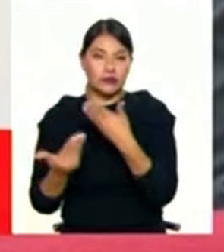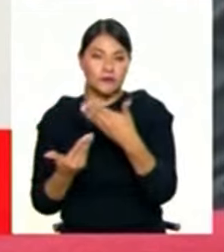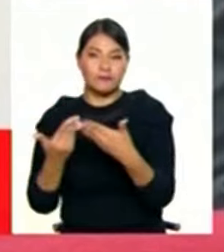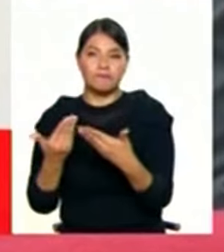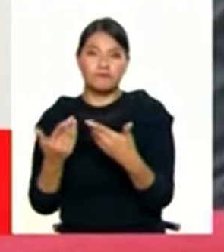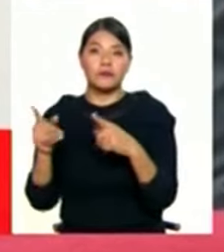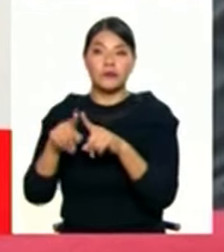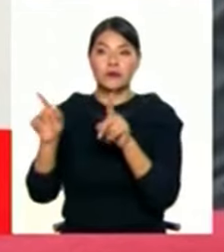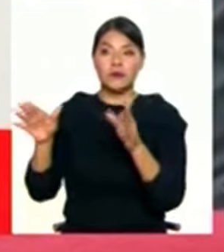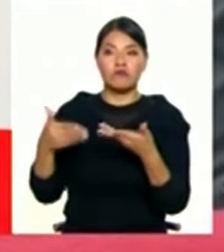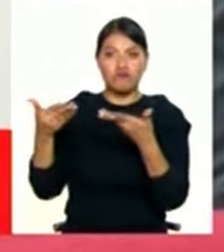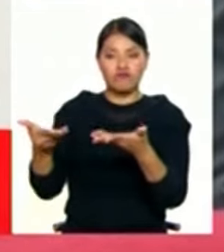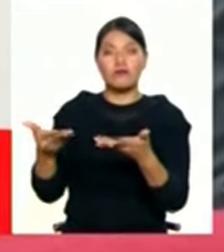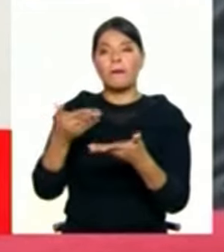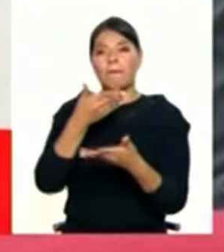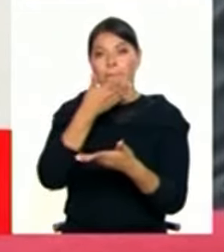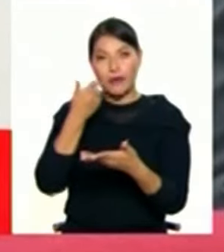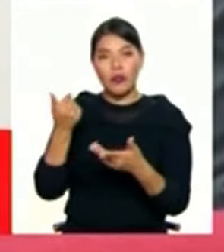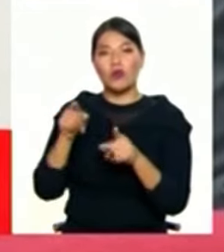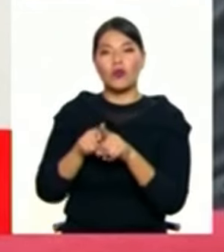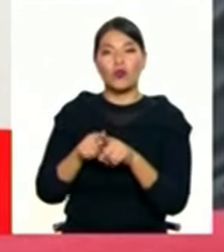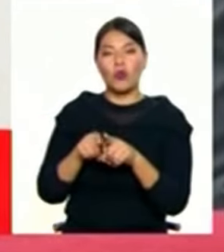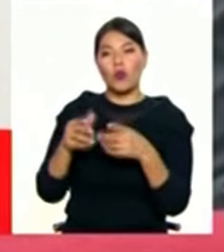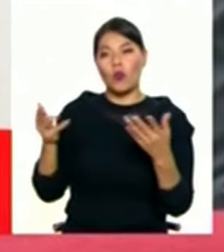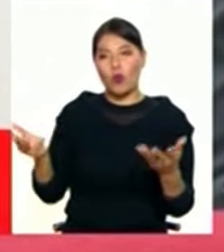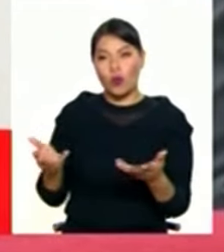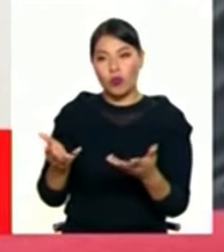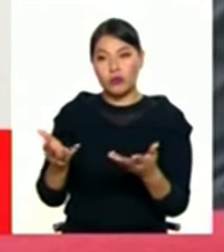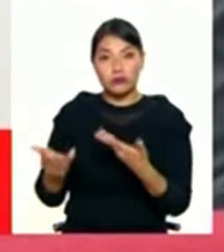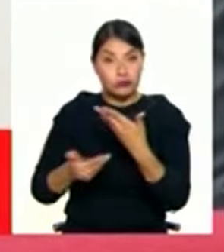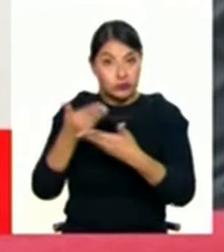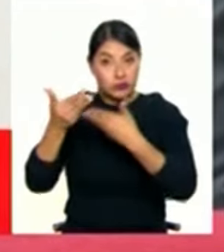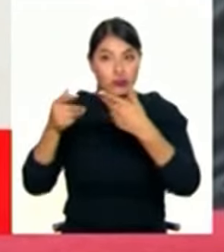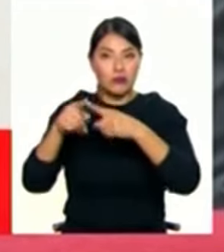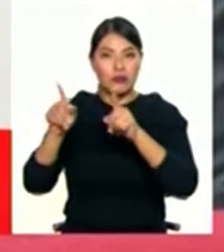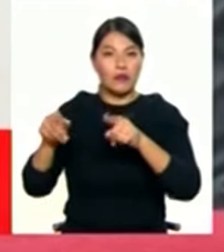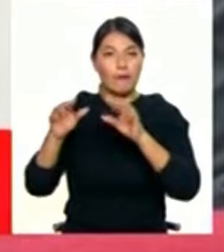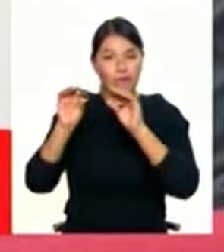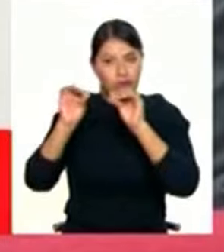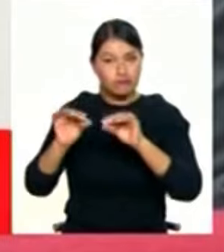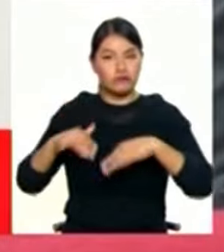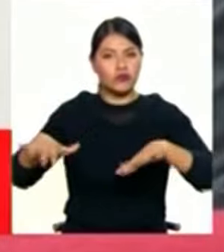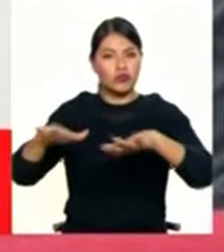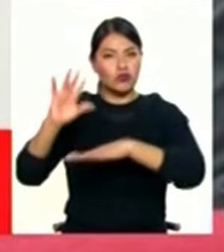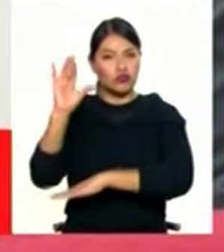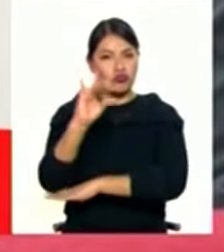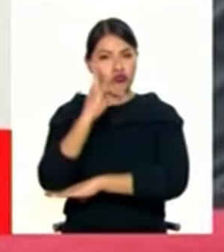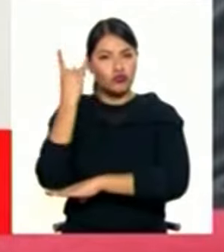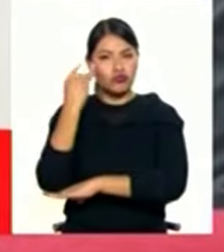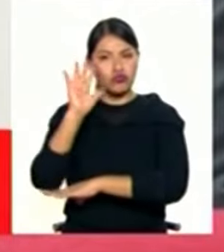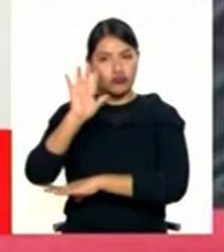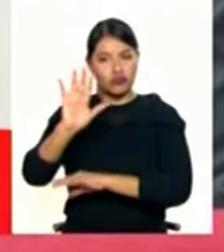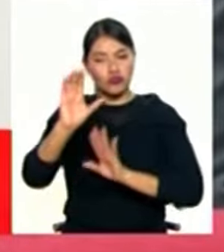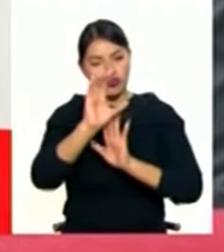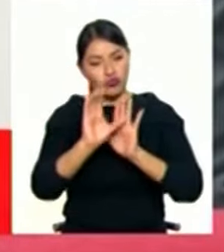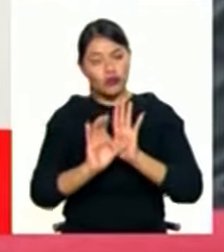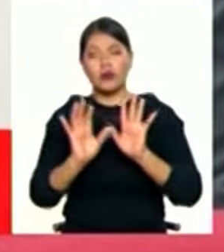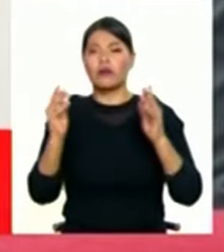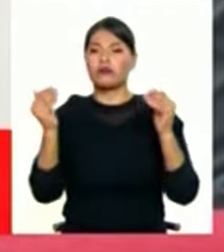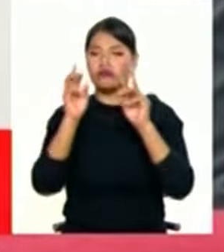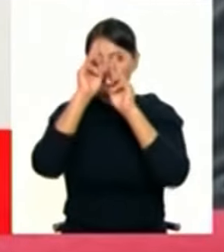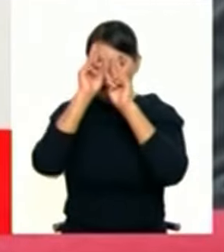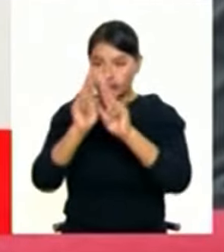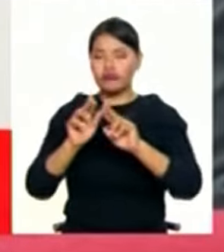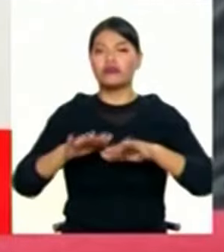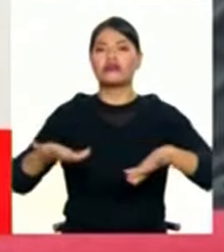pueda realizarse, producirse el pleno restablecimiento del orden constitucional, reitero,